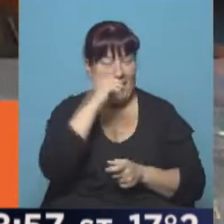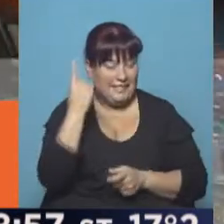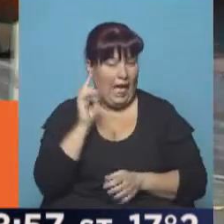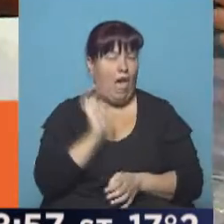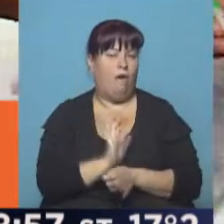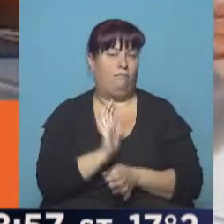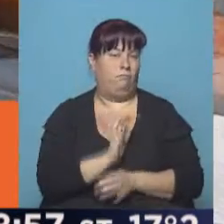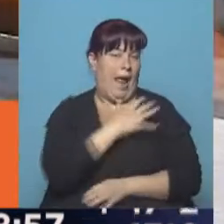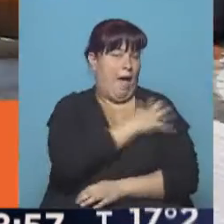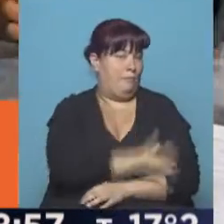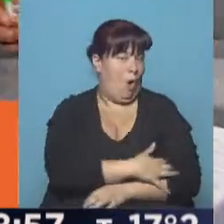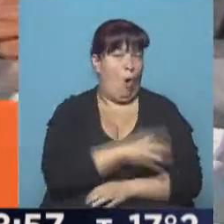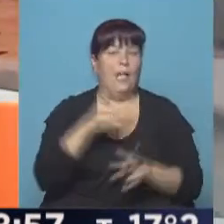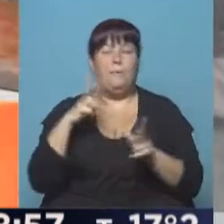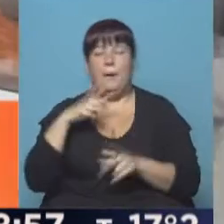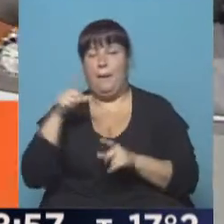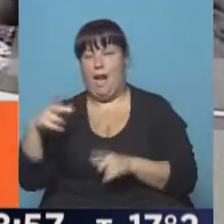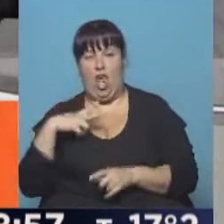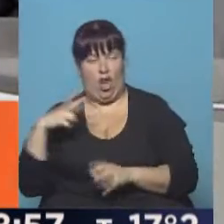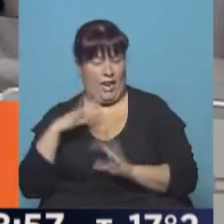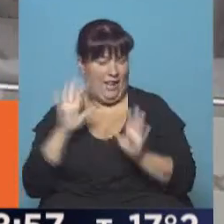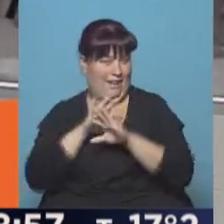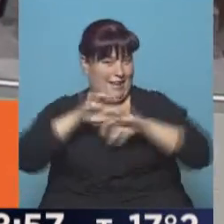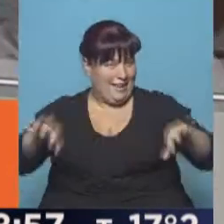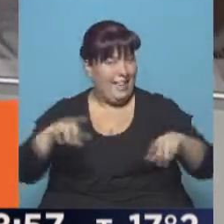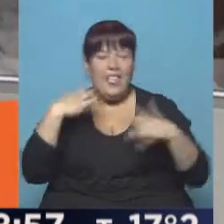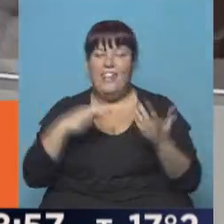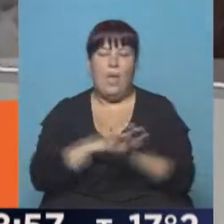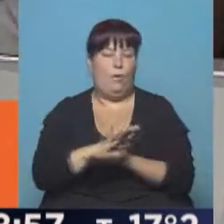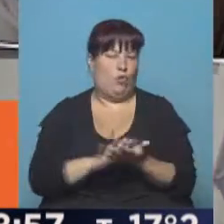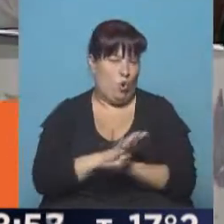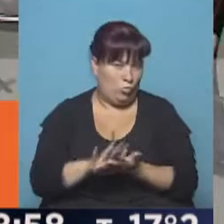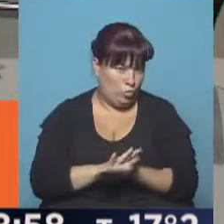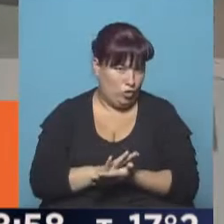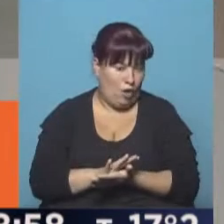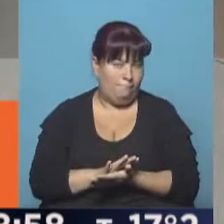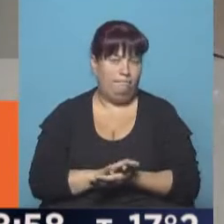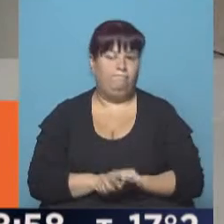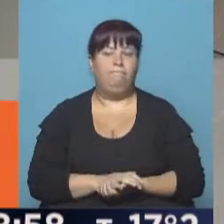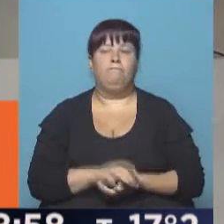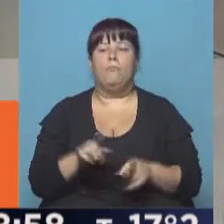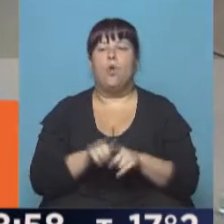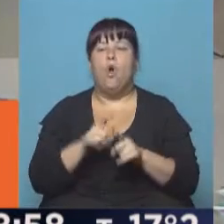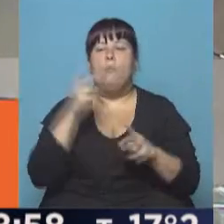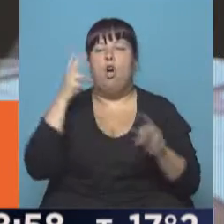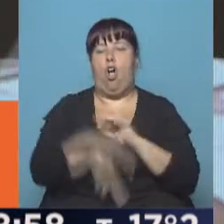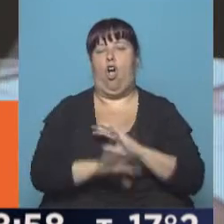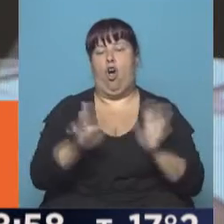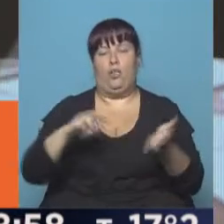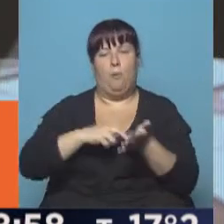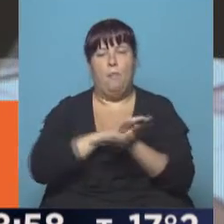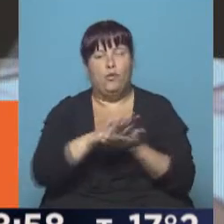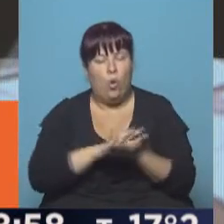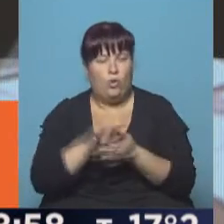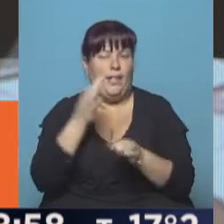para los pobres una escuela de gestión privada para los ricos digamos hay algo hay que hacer que es como cortamos este problema